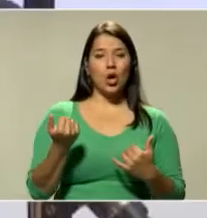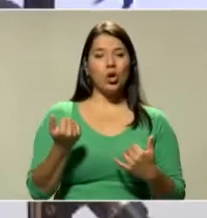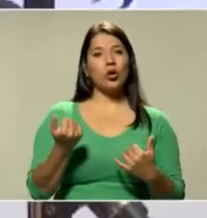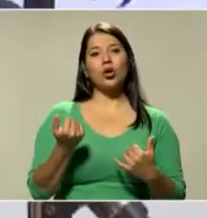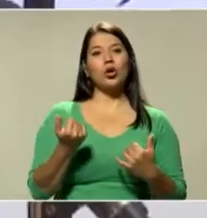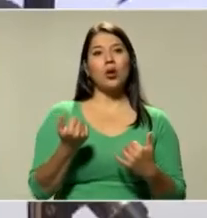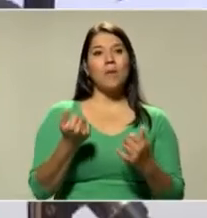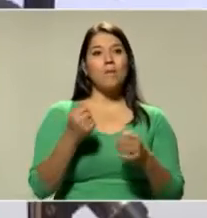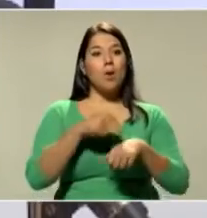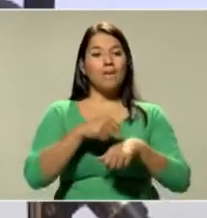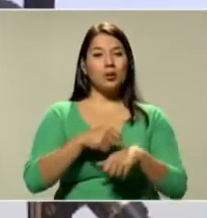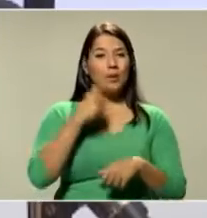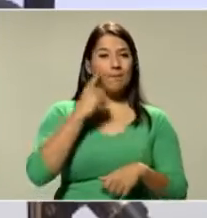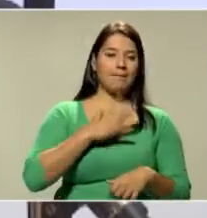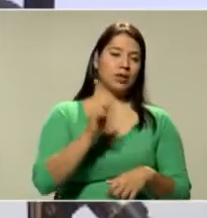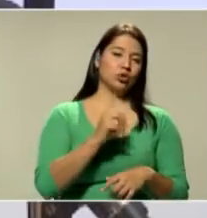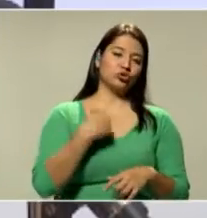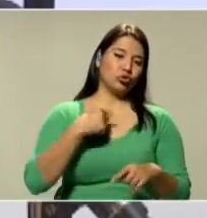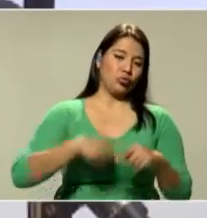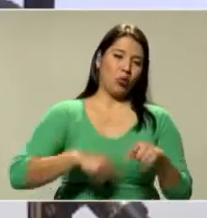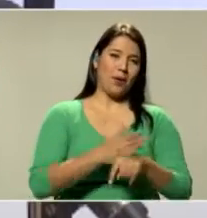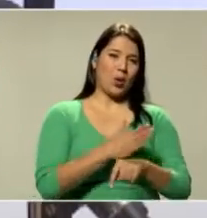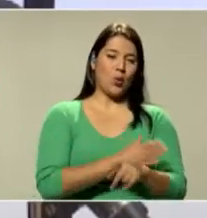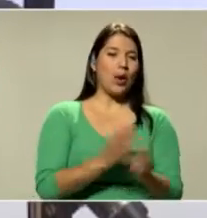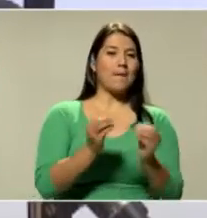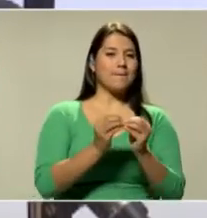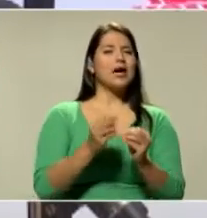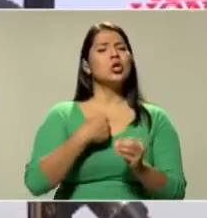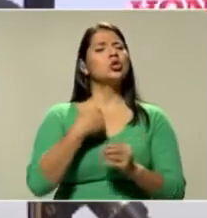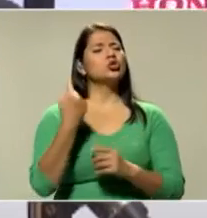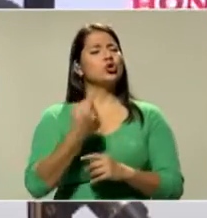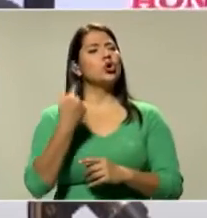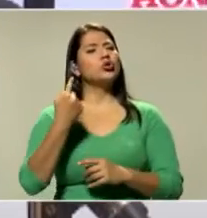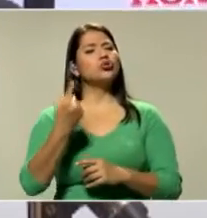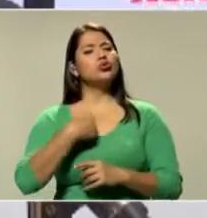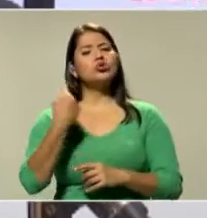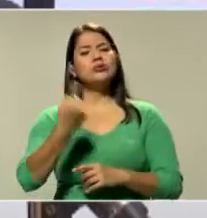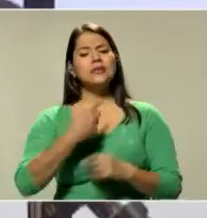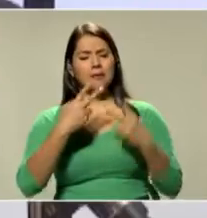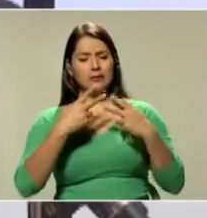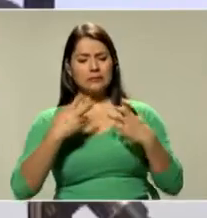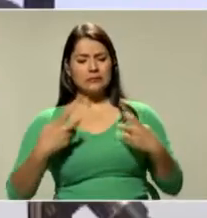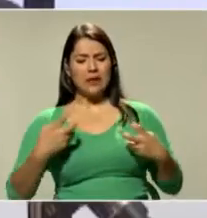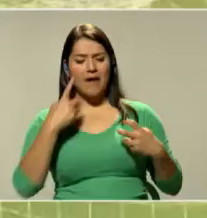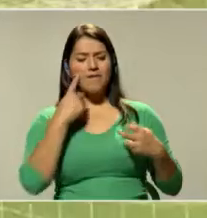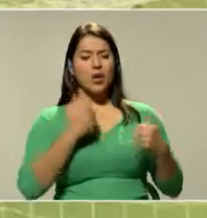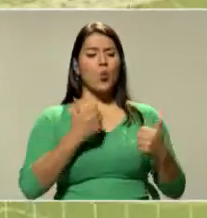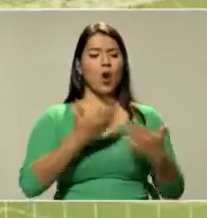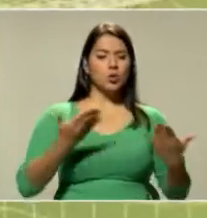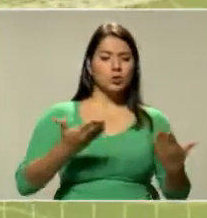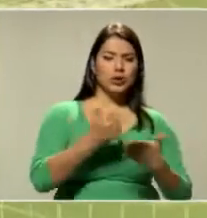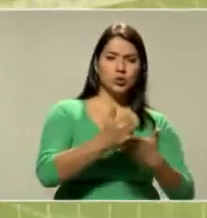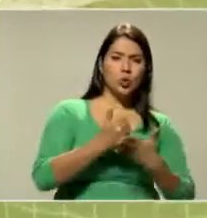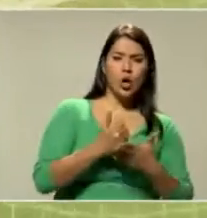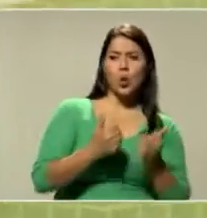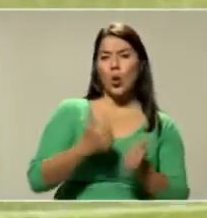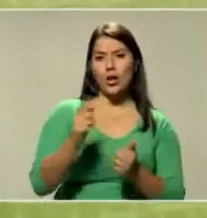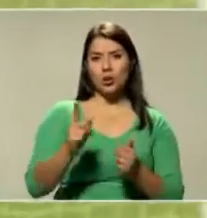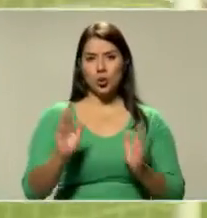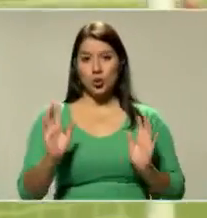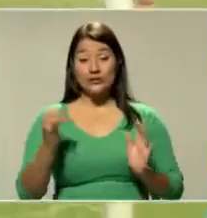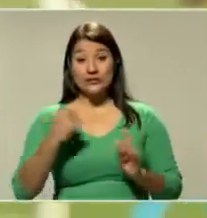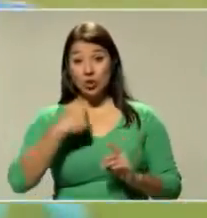retroalimentar uno primero, hacer una autocrítica de las cosas que no se hicieron totalmente bien y seguir mejorando. Si uno